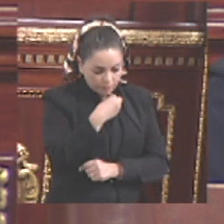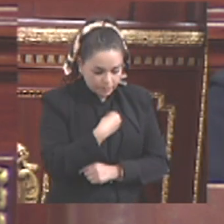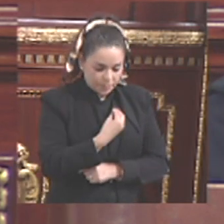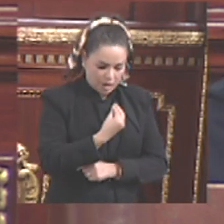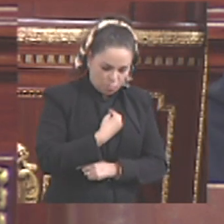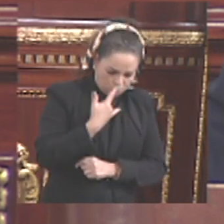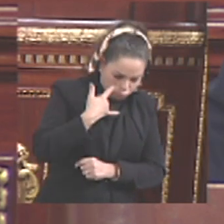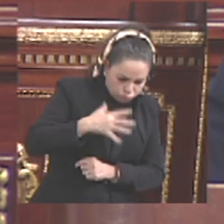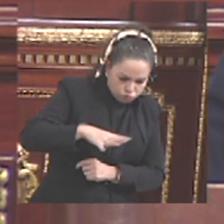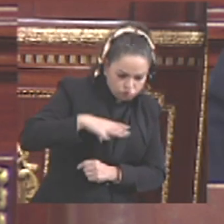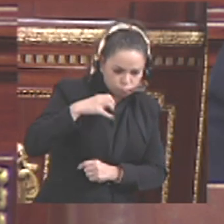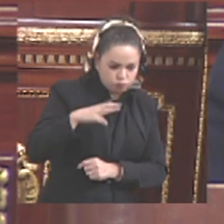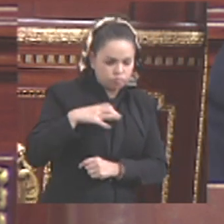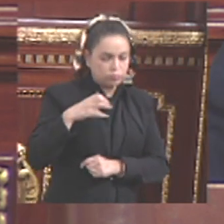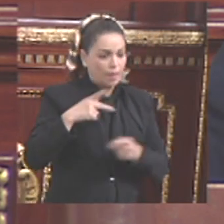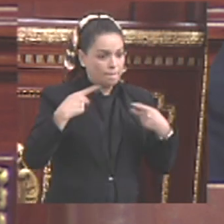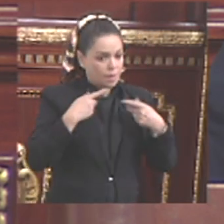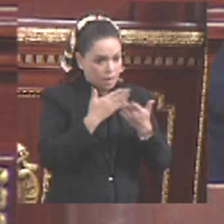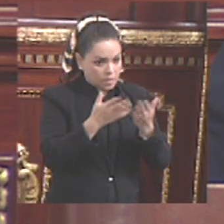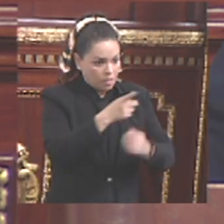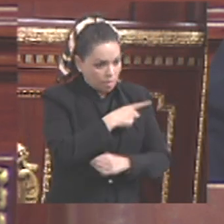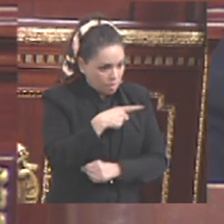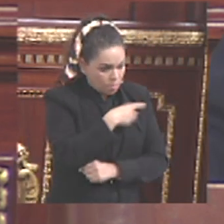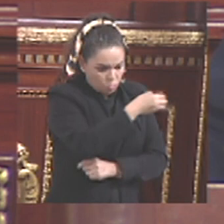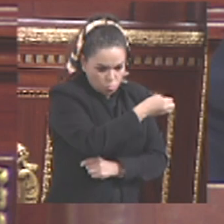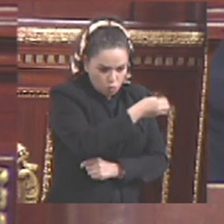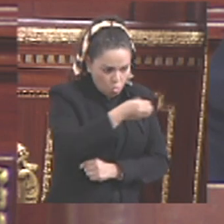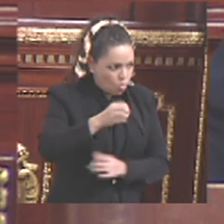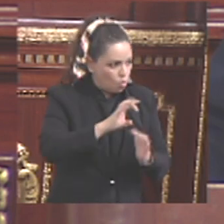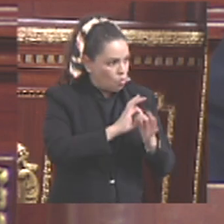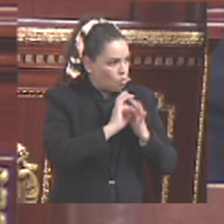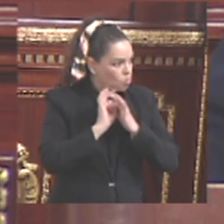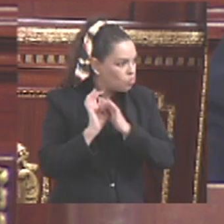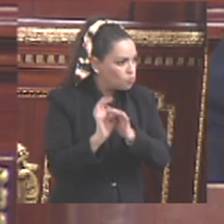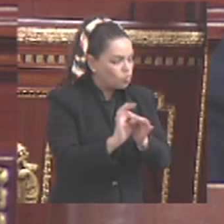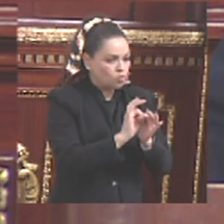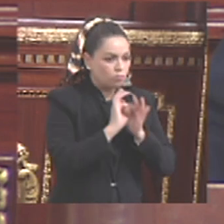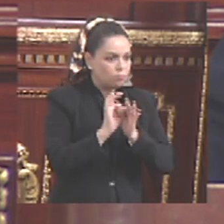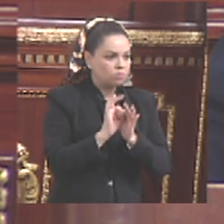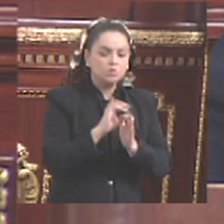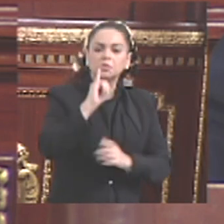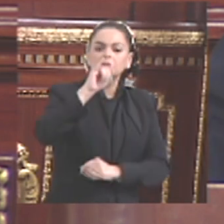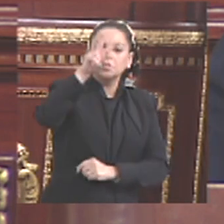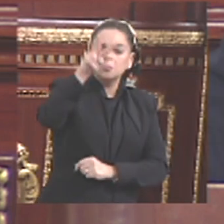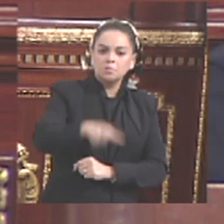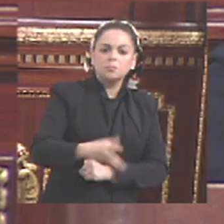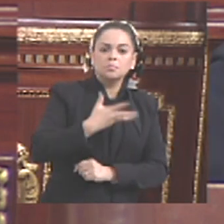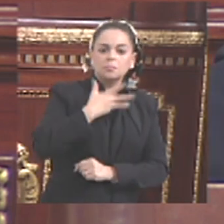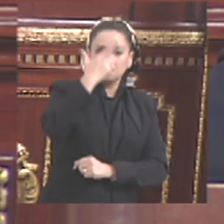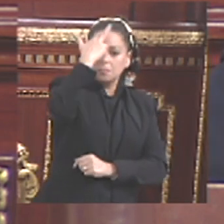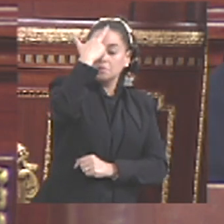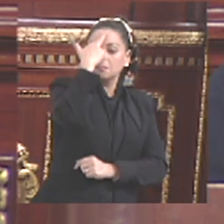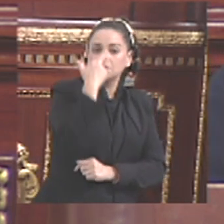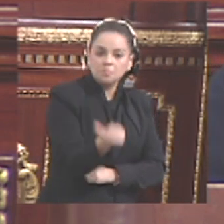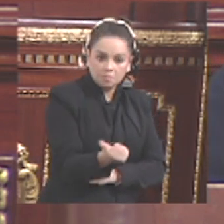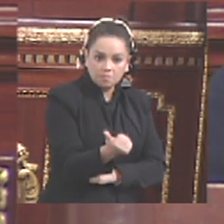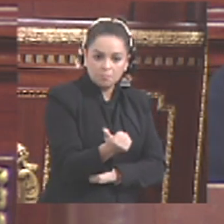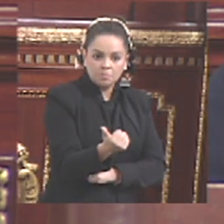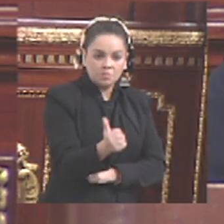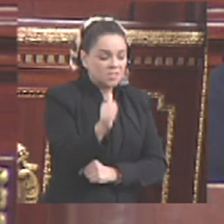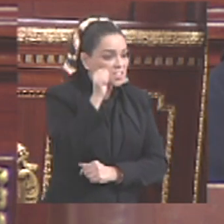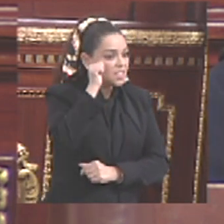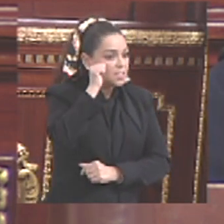de los ciudadanos de esta gran capital, y eso nadie lo puede negar, porque siempre